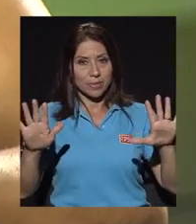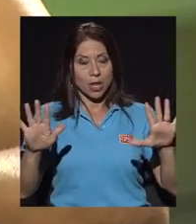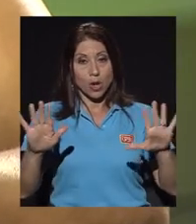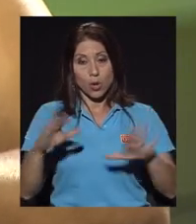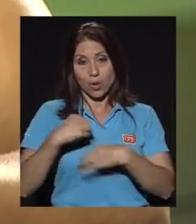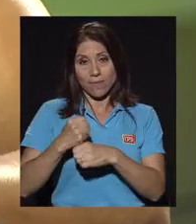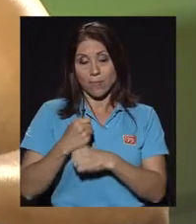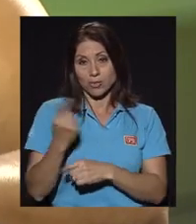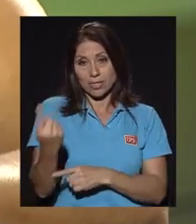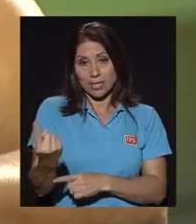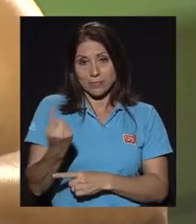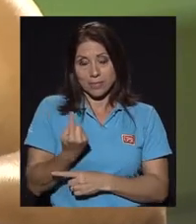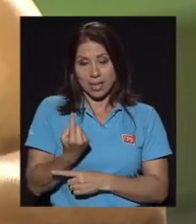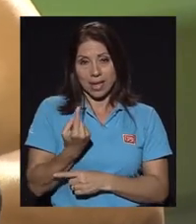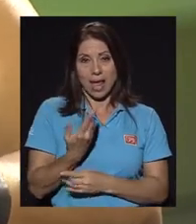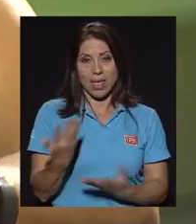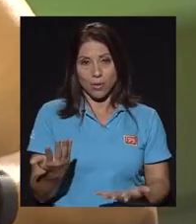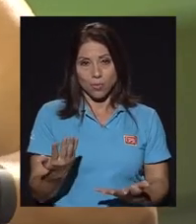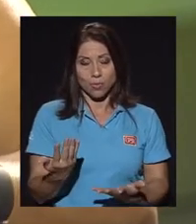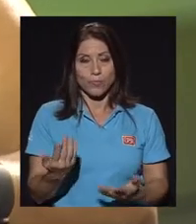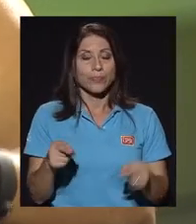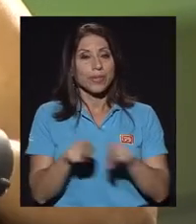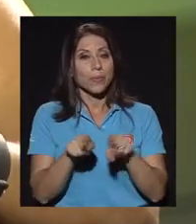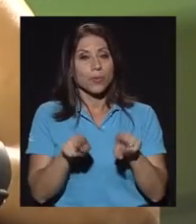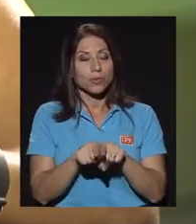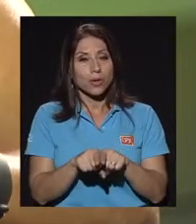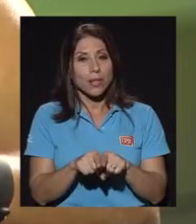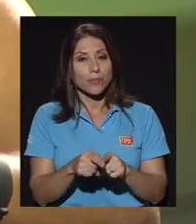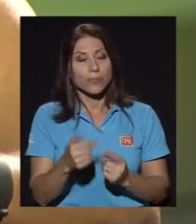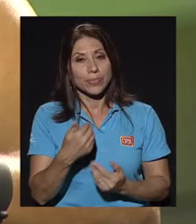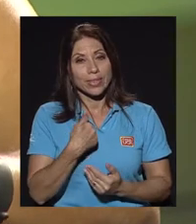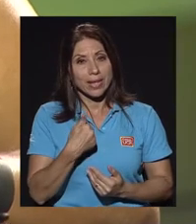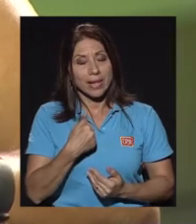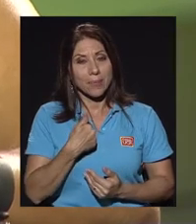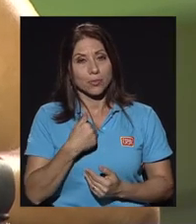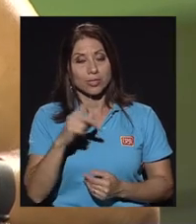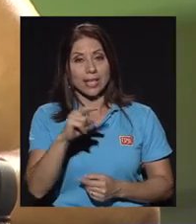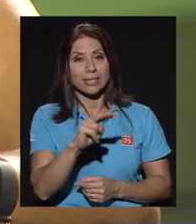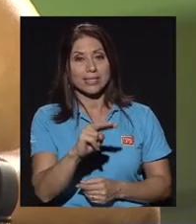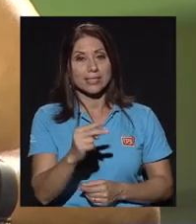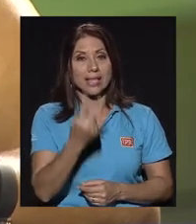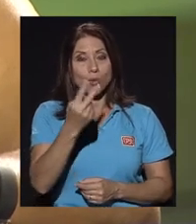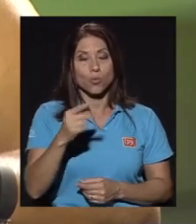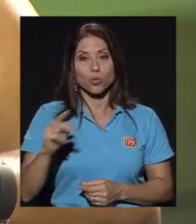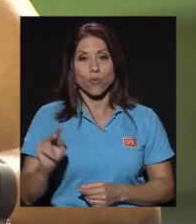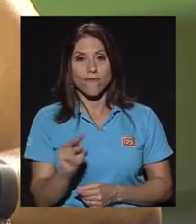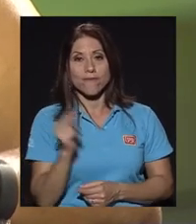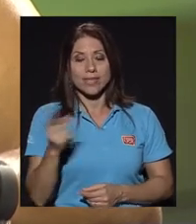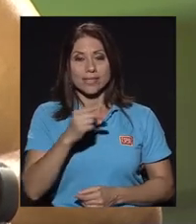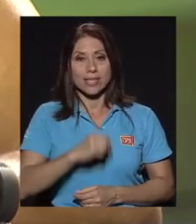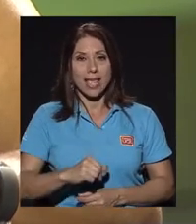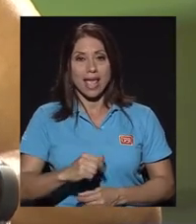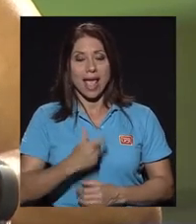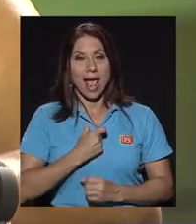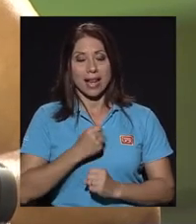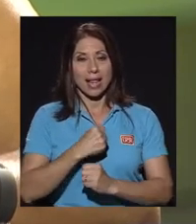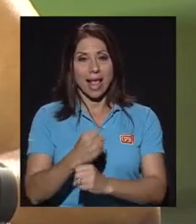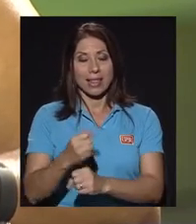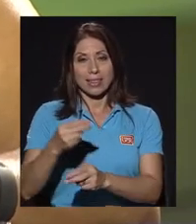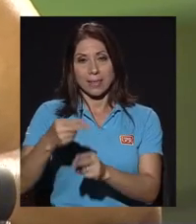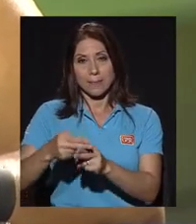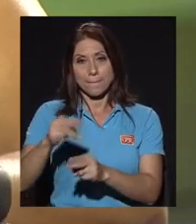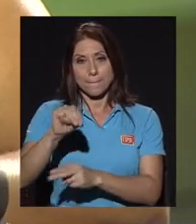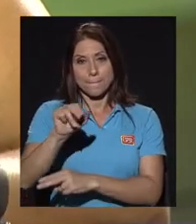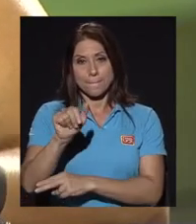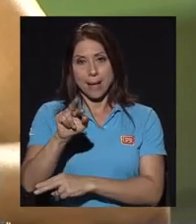lo que vamos a hacer cada uno. Y por otro lado, contamos con el segundo vicealcalde, que es Mario G, que